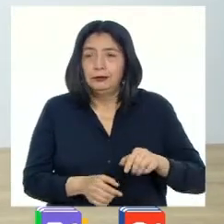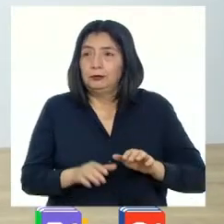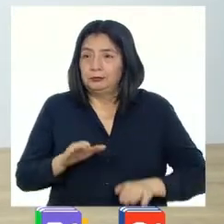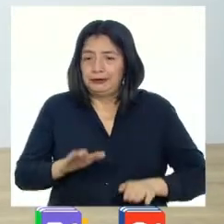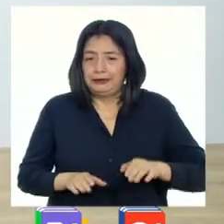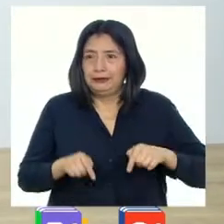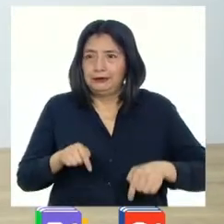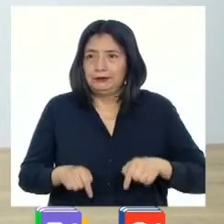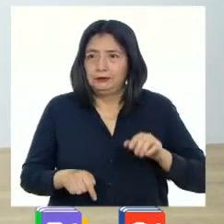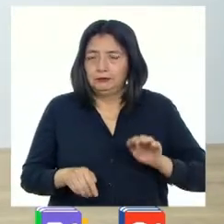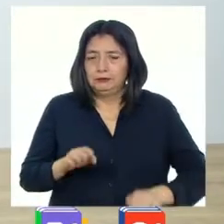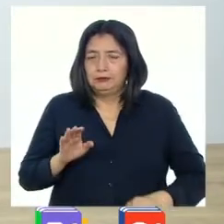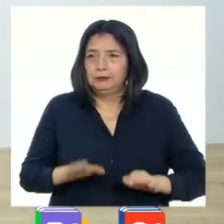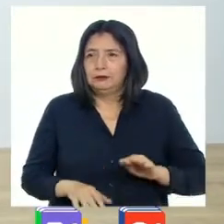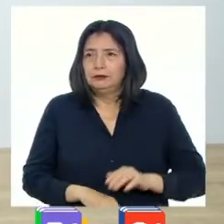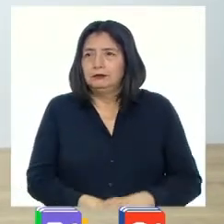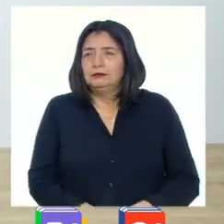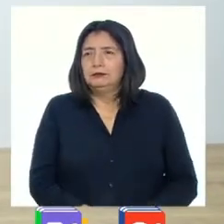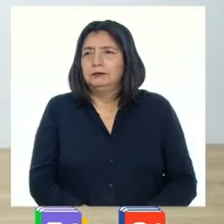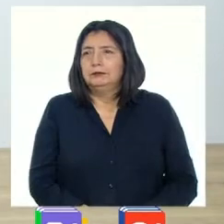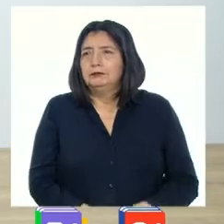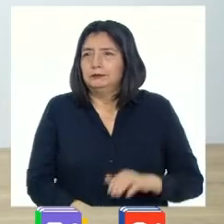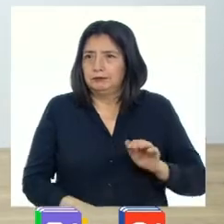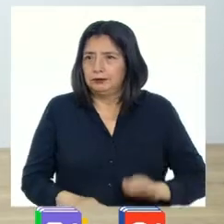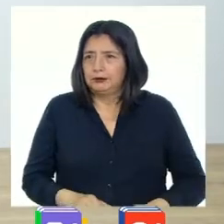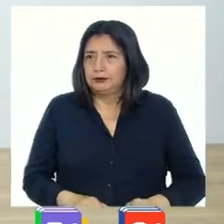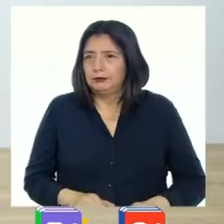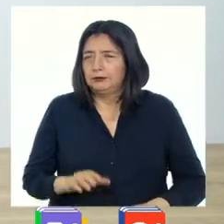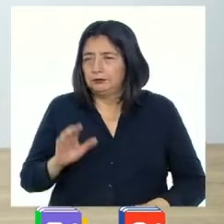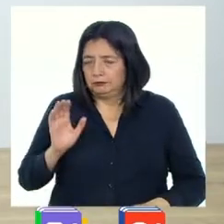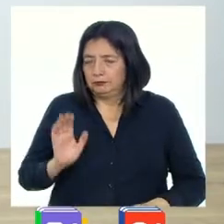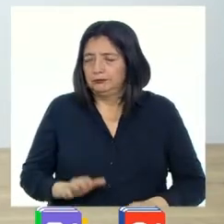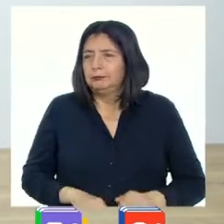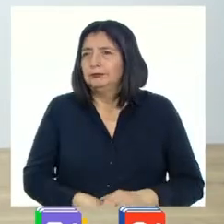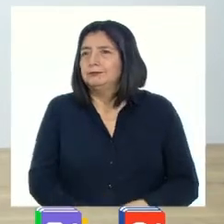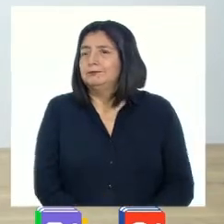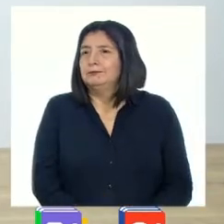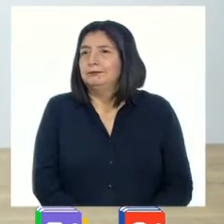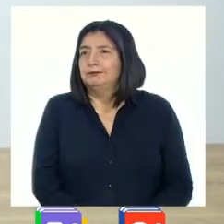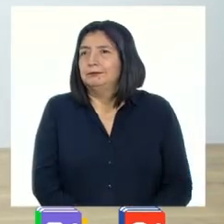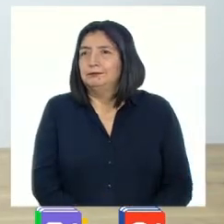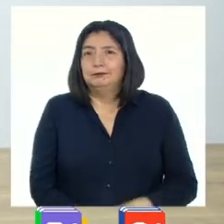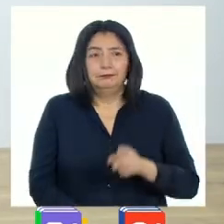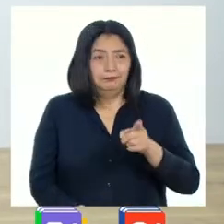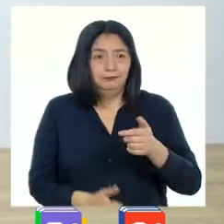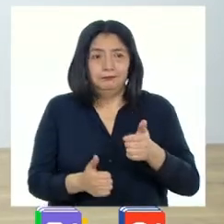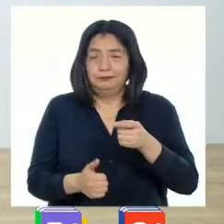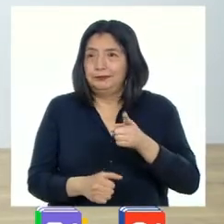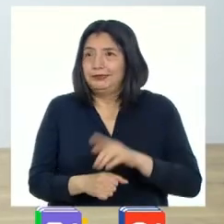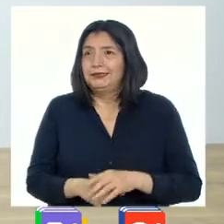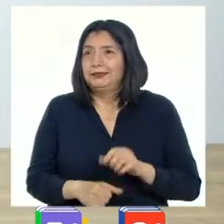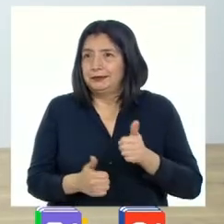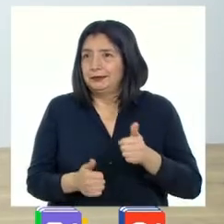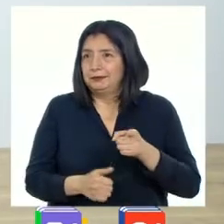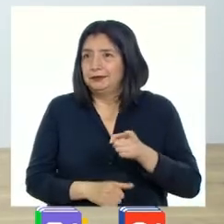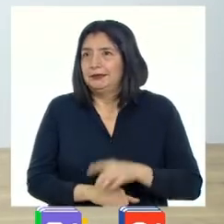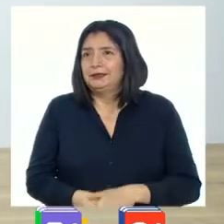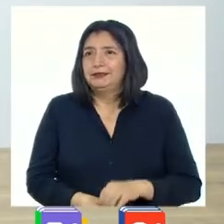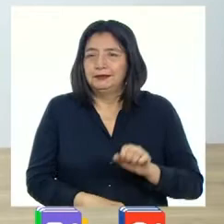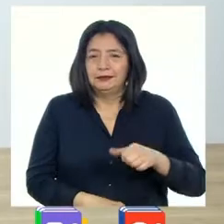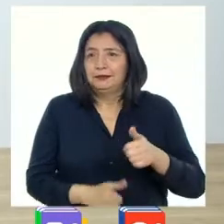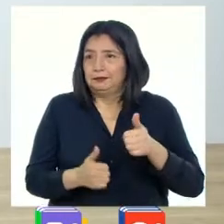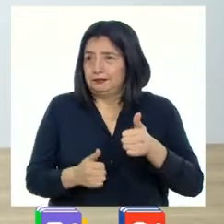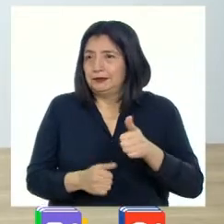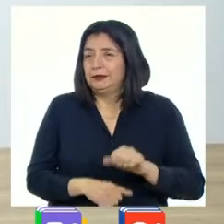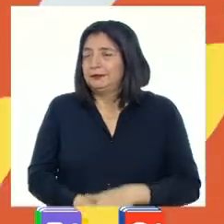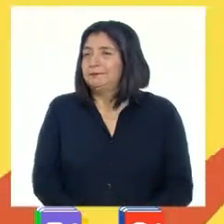pies. ¡Pum! ¡Oye! ¡Qué! ¡Ajá! ¡Oye! ¡Qué! ¡Ajá! ¡Eso es! ¡Eso es! ¡Eso